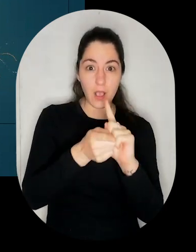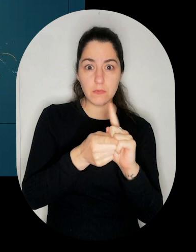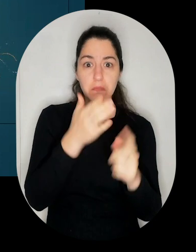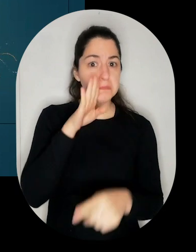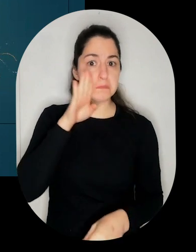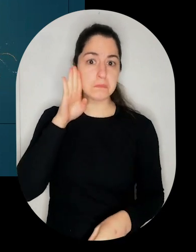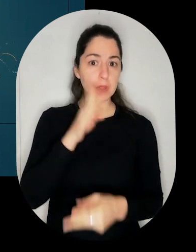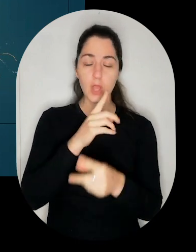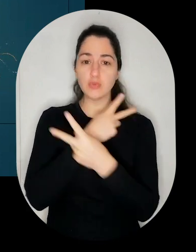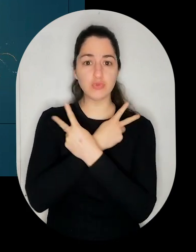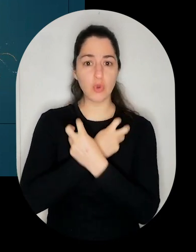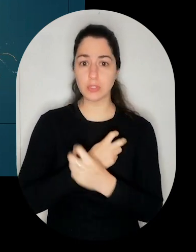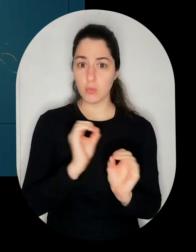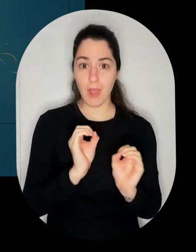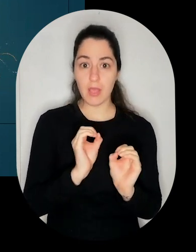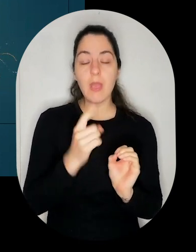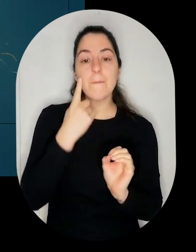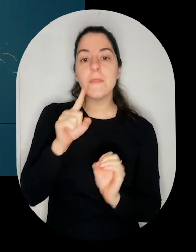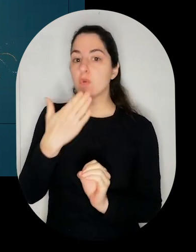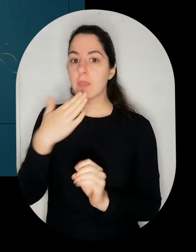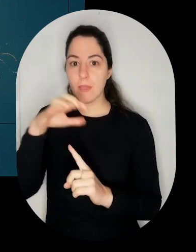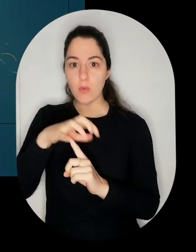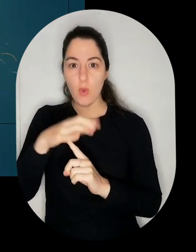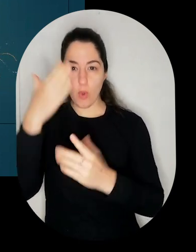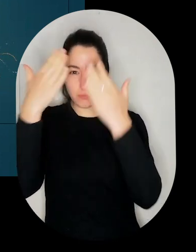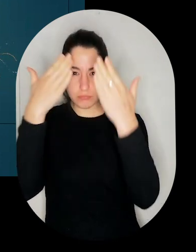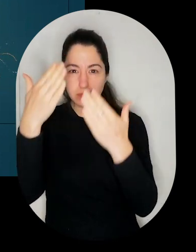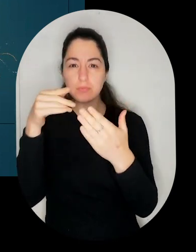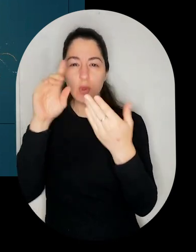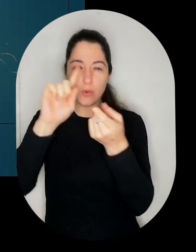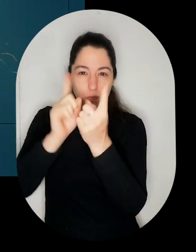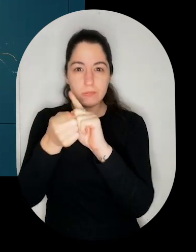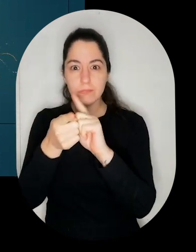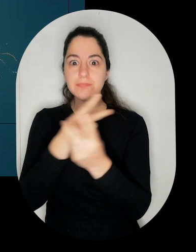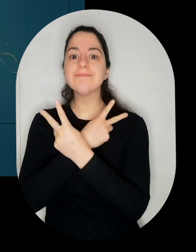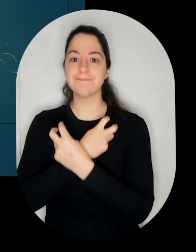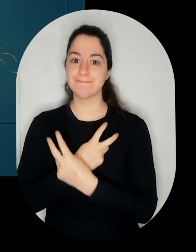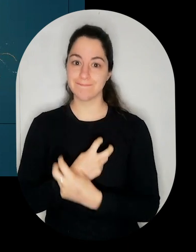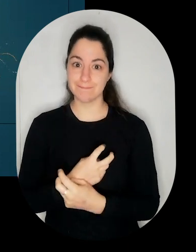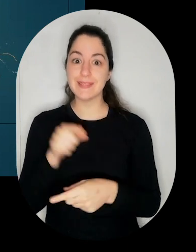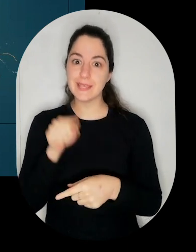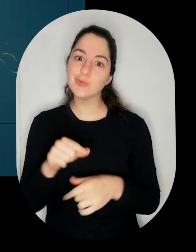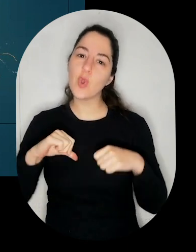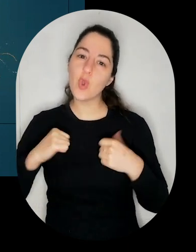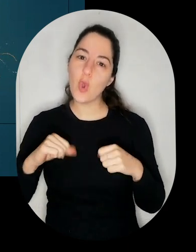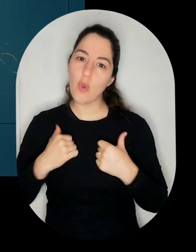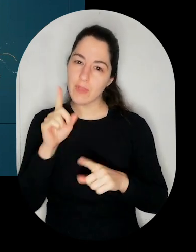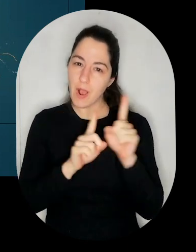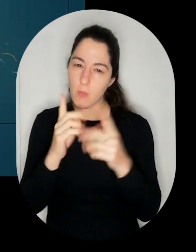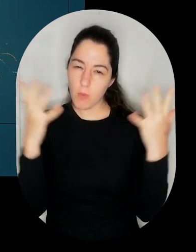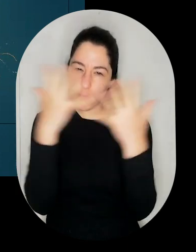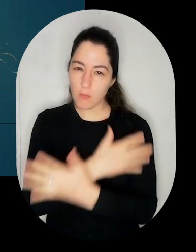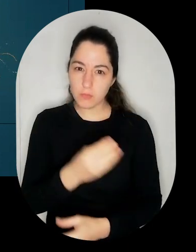tóxicos, hongos psicoactivos tóxicos. Entonces, dentro de esta búsqueda, y por este motivo es más frecuente que ocurra en personas